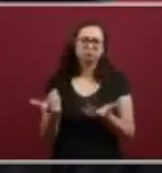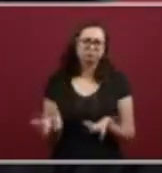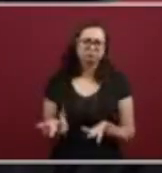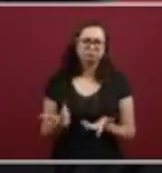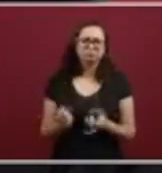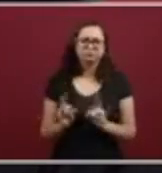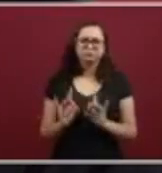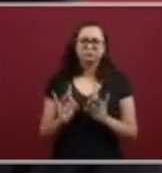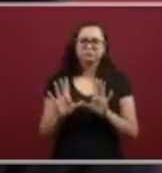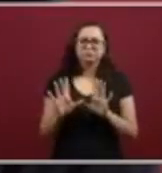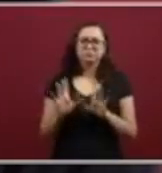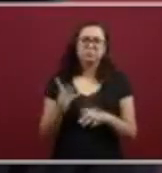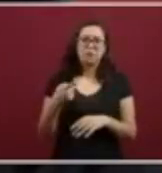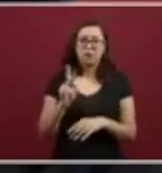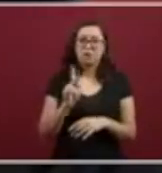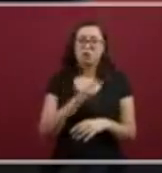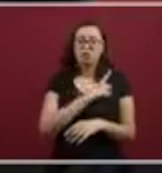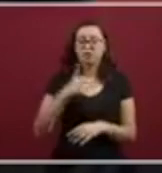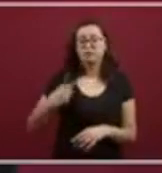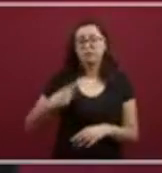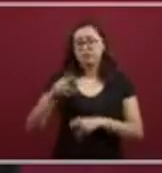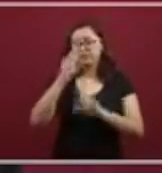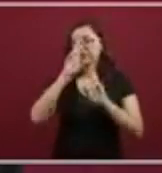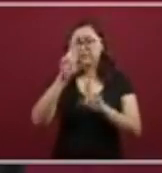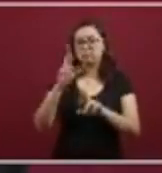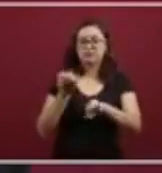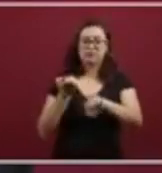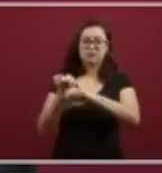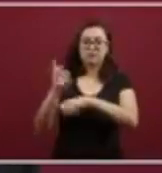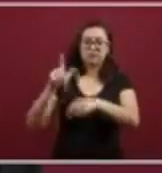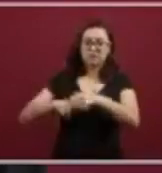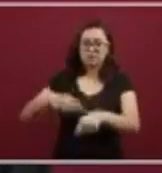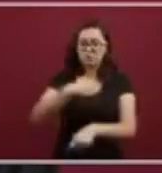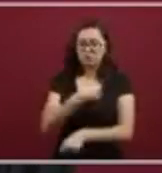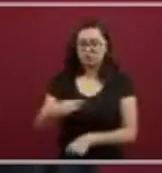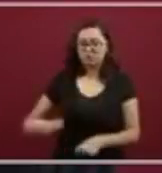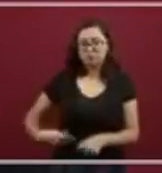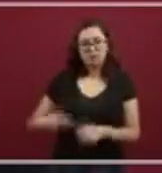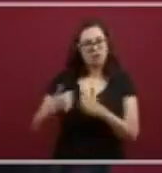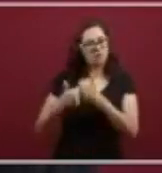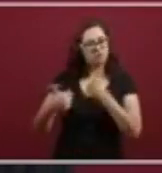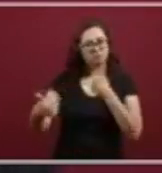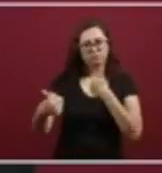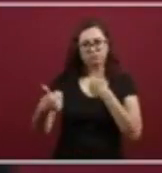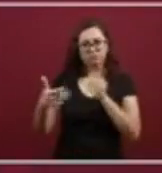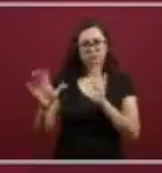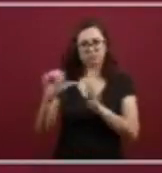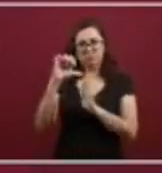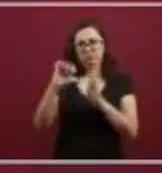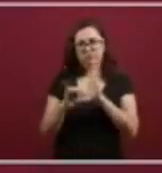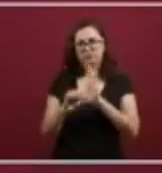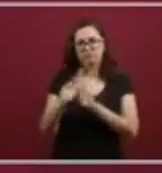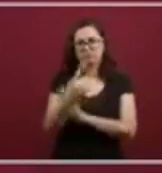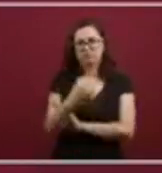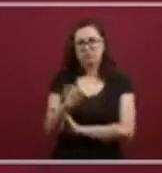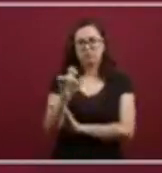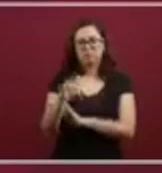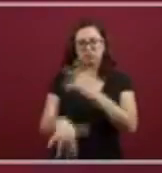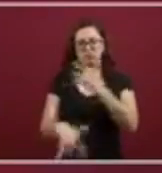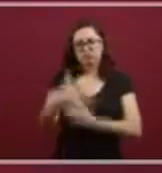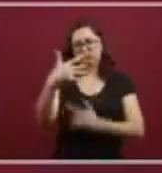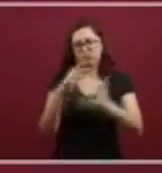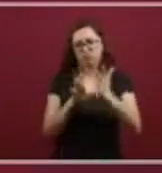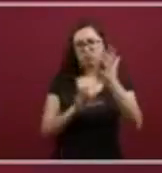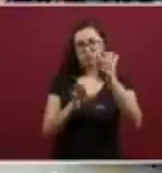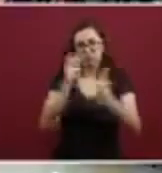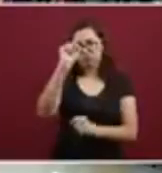la autonomía del gobierno municipal, el 115 de la Constitución.